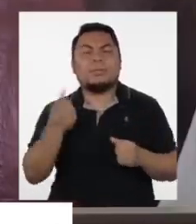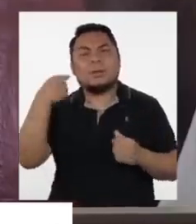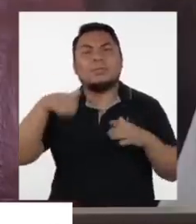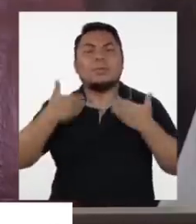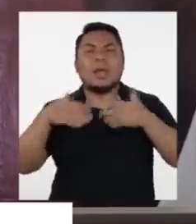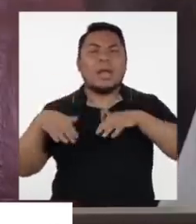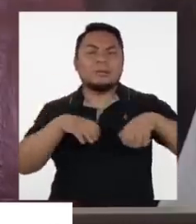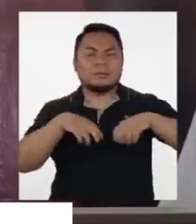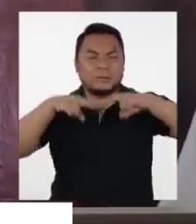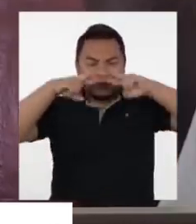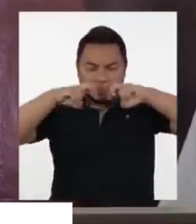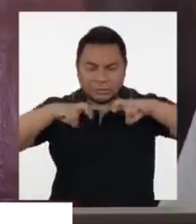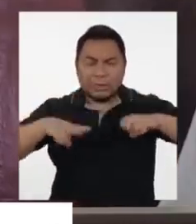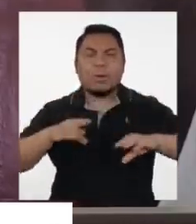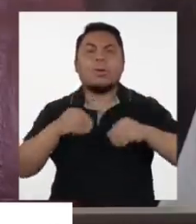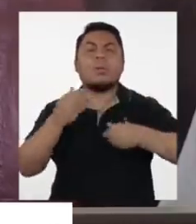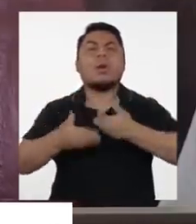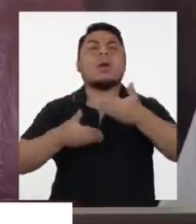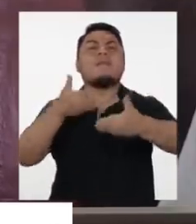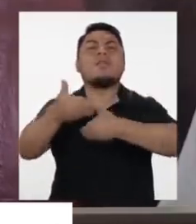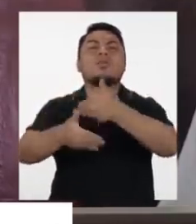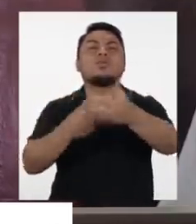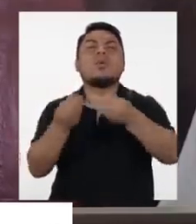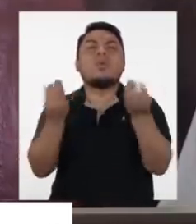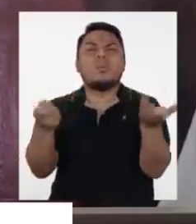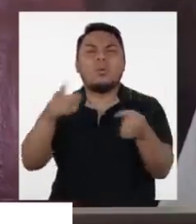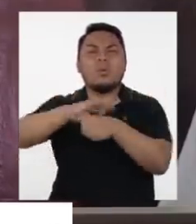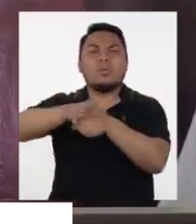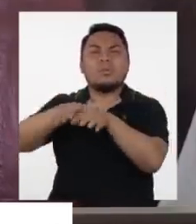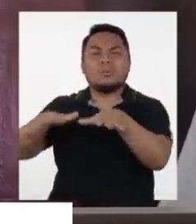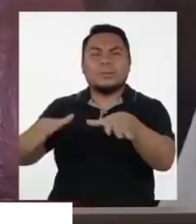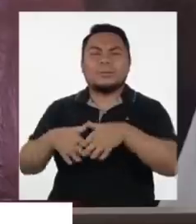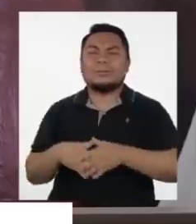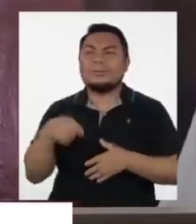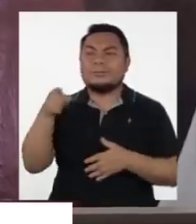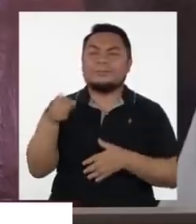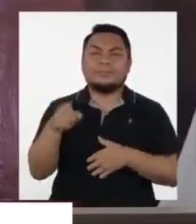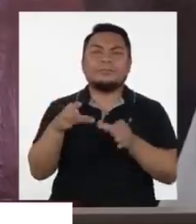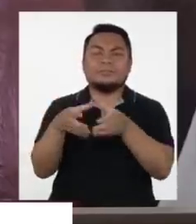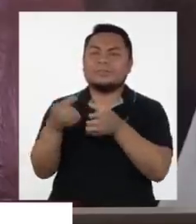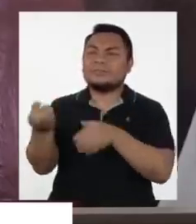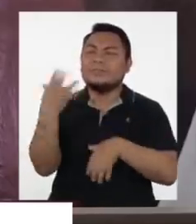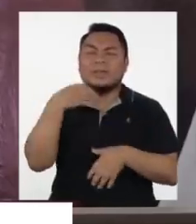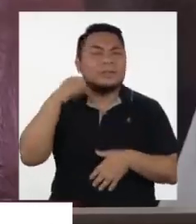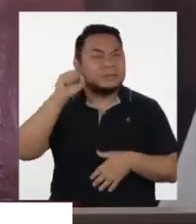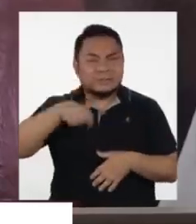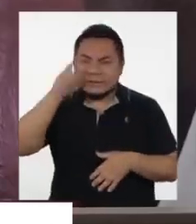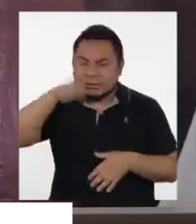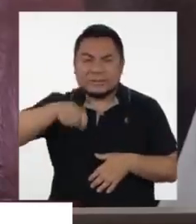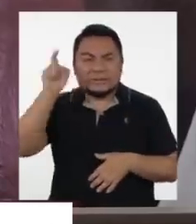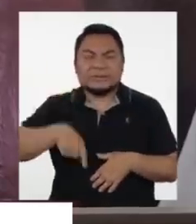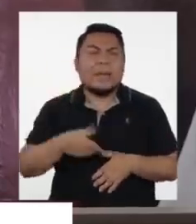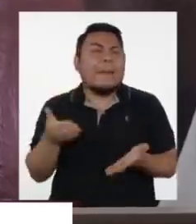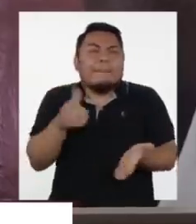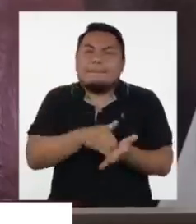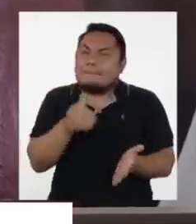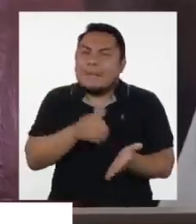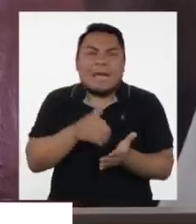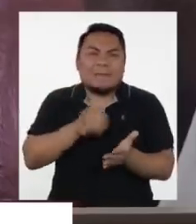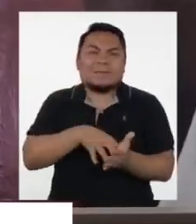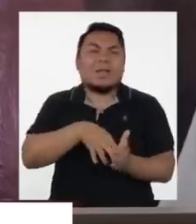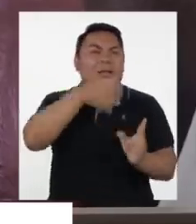evaluación de la evolución de la enfermedad era que era necesario incrementar el número de